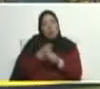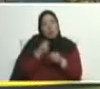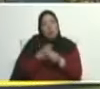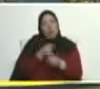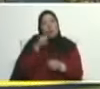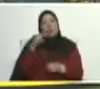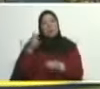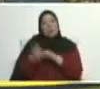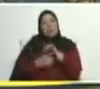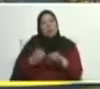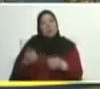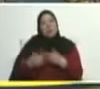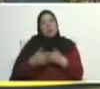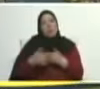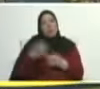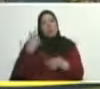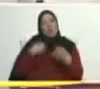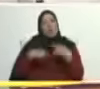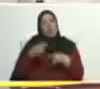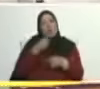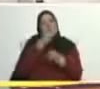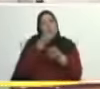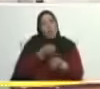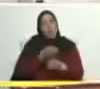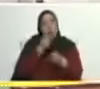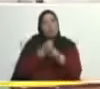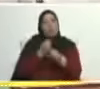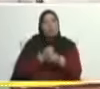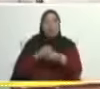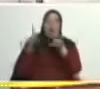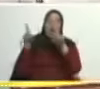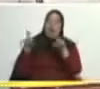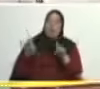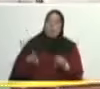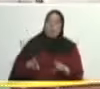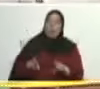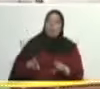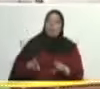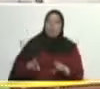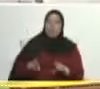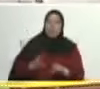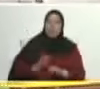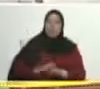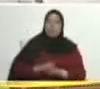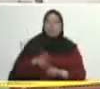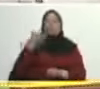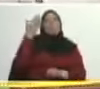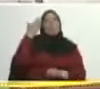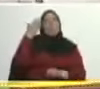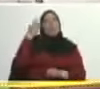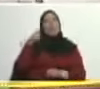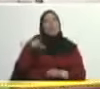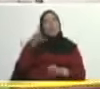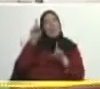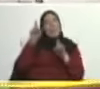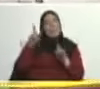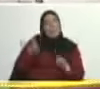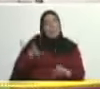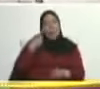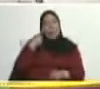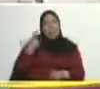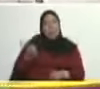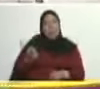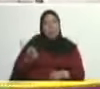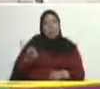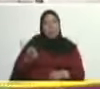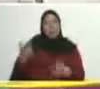asesinarme. Convictos y confesos están. Las pruebas se han mostrado. Y ustedes han visto las pruebas